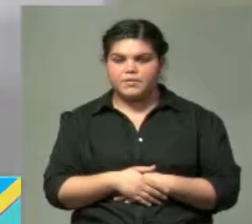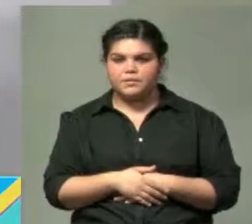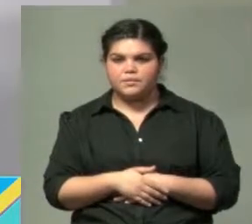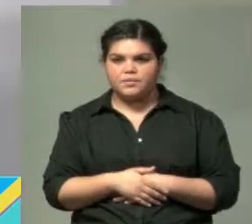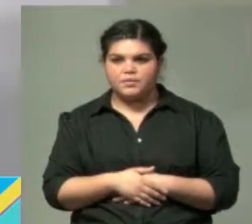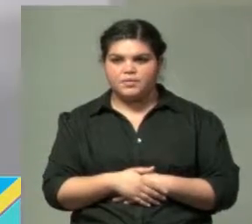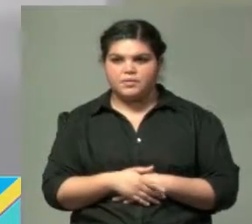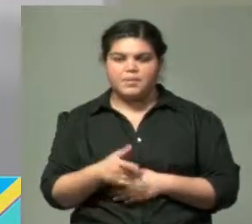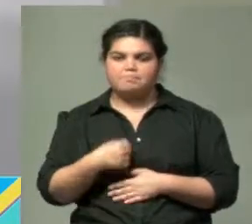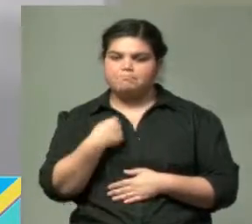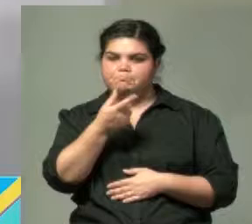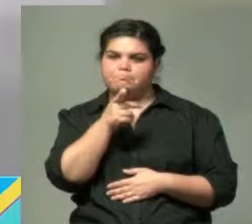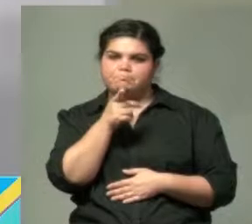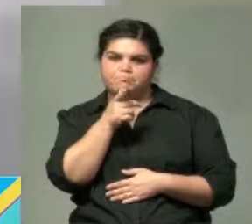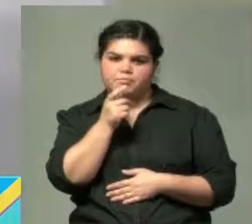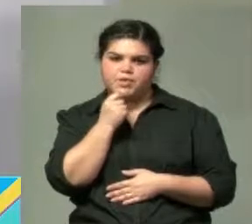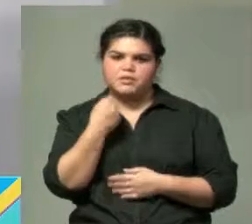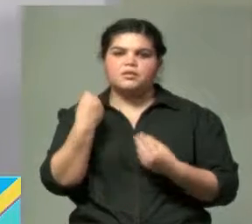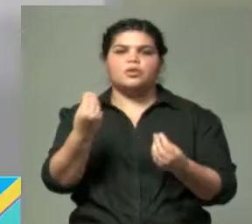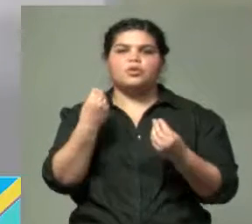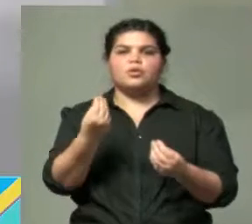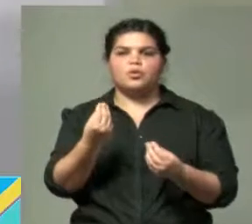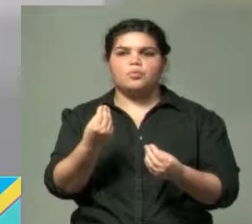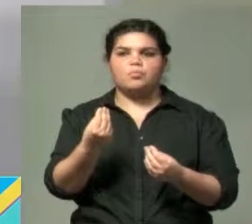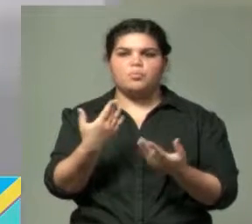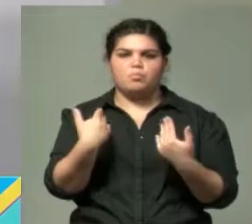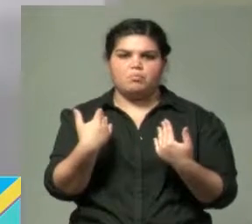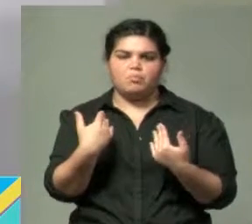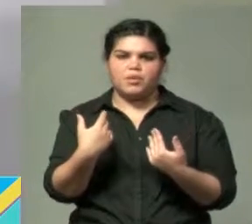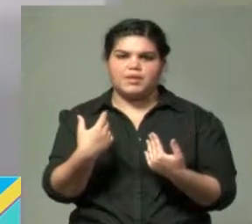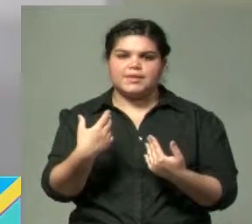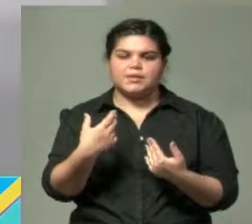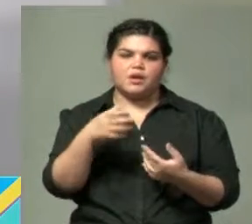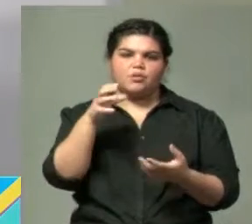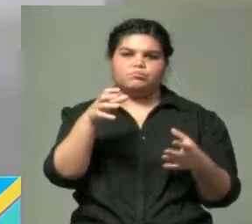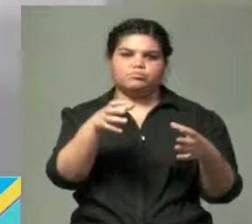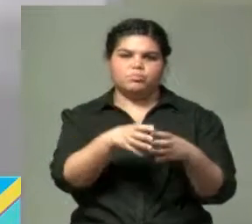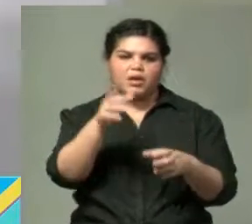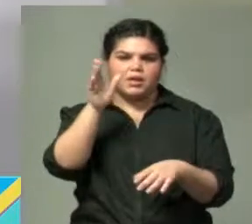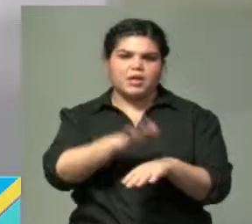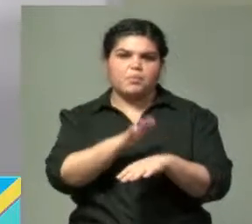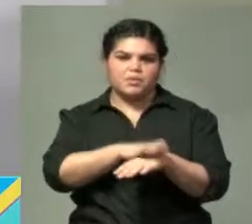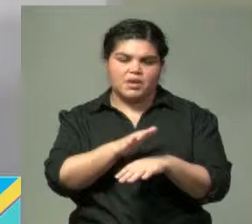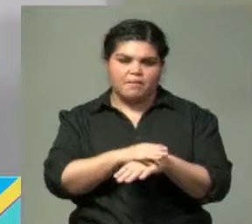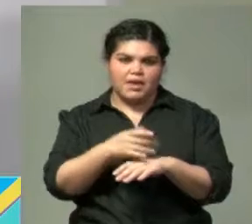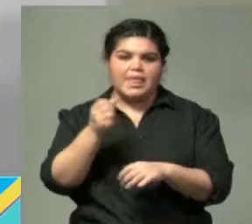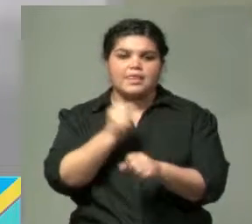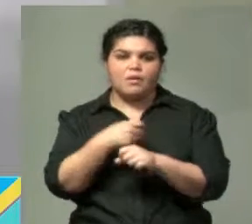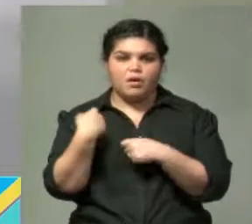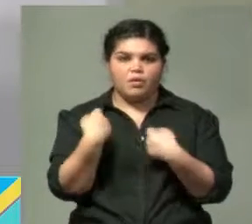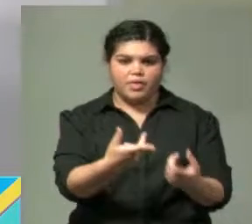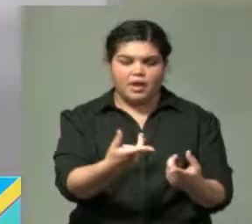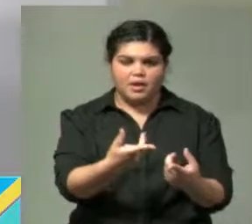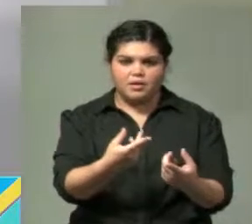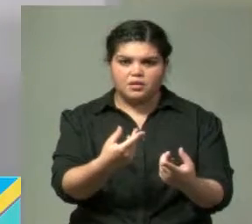parece que a donde queremos llegar es cómo lograr que el sector privado, público, el sector empleador en este caso, pueda llegar a tener también